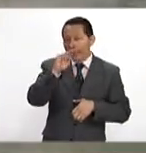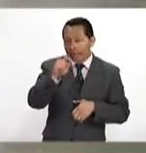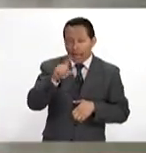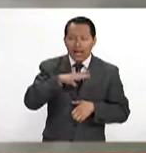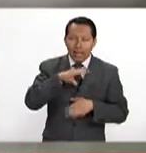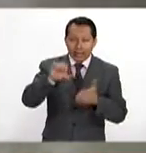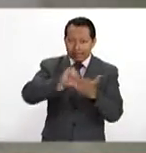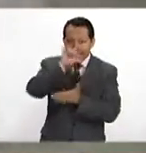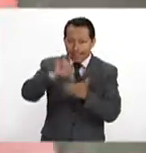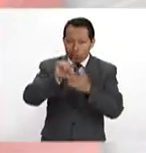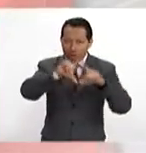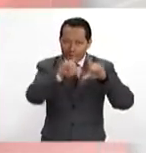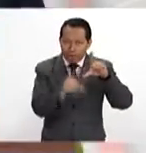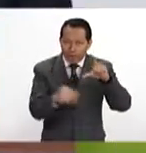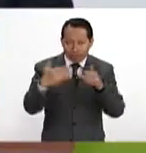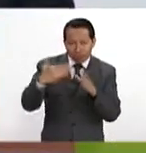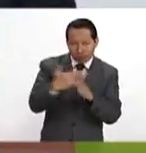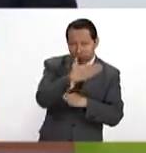del país.